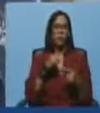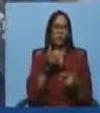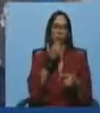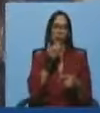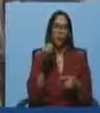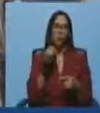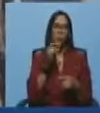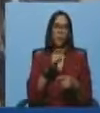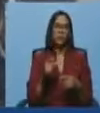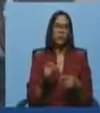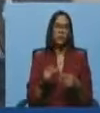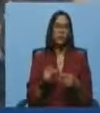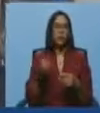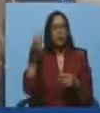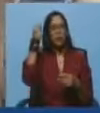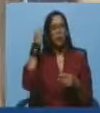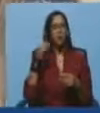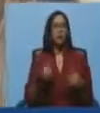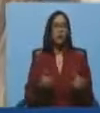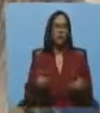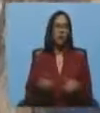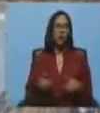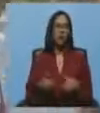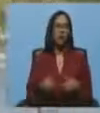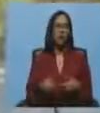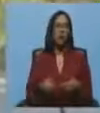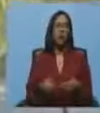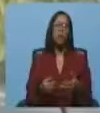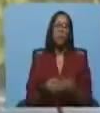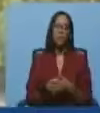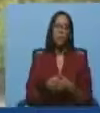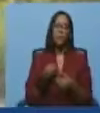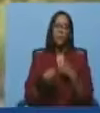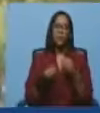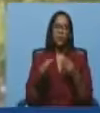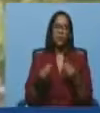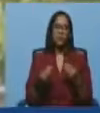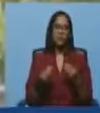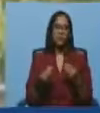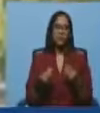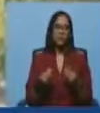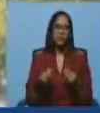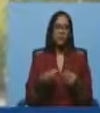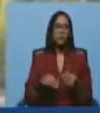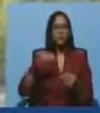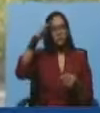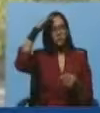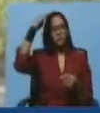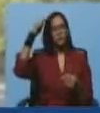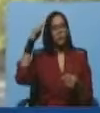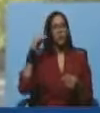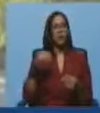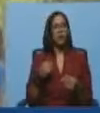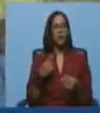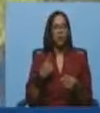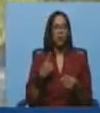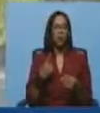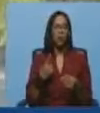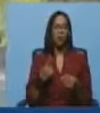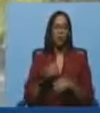como generación. Yo lo que creo es que hay que hacer un gran esfuerzo por pregonar muchísimo lo que es un militante, lo que es una